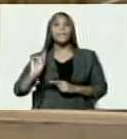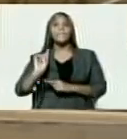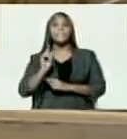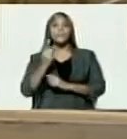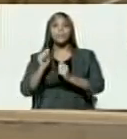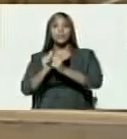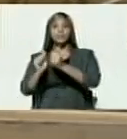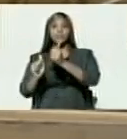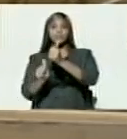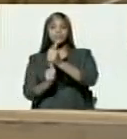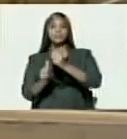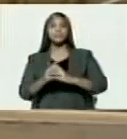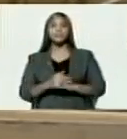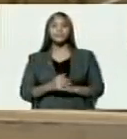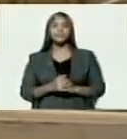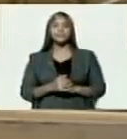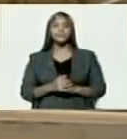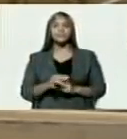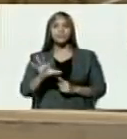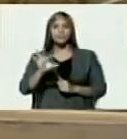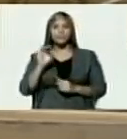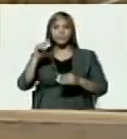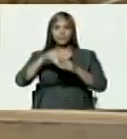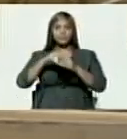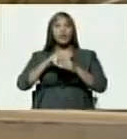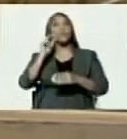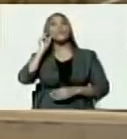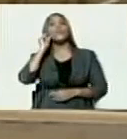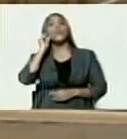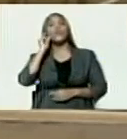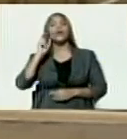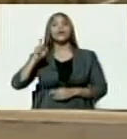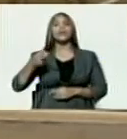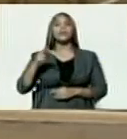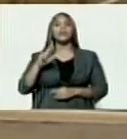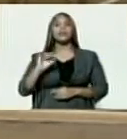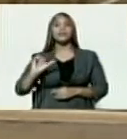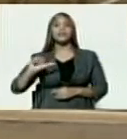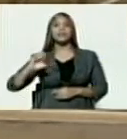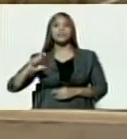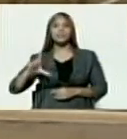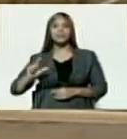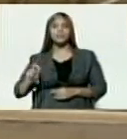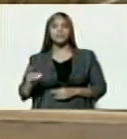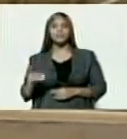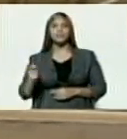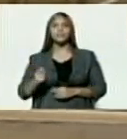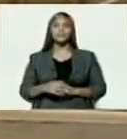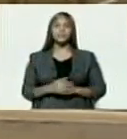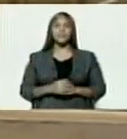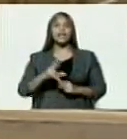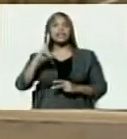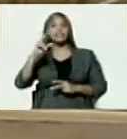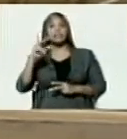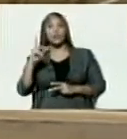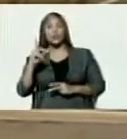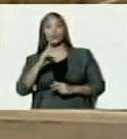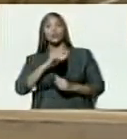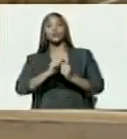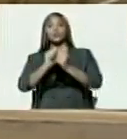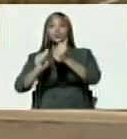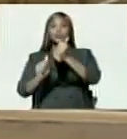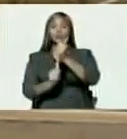a rectora electoral, ciudadana Griselda Vanitti Colina y Birma. Como segundo suplente, a